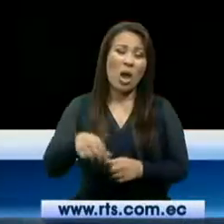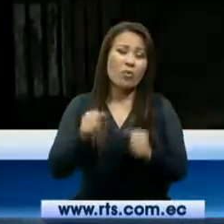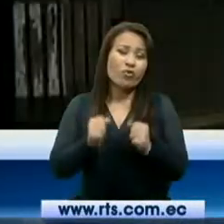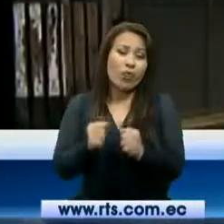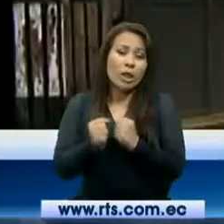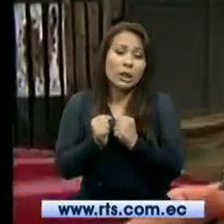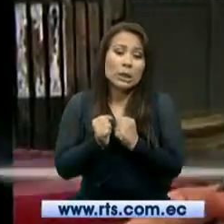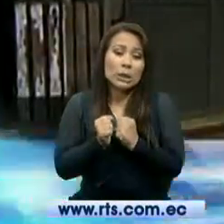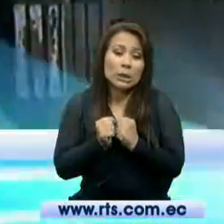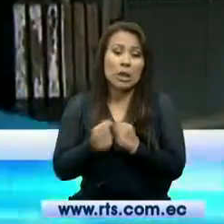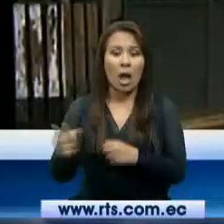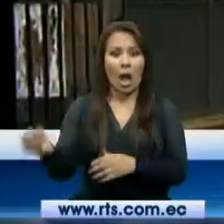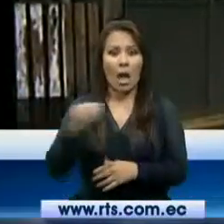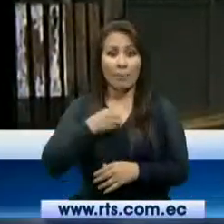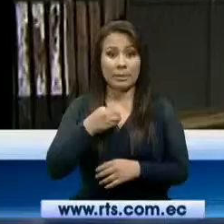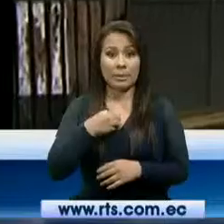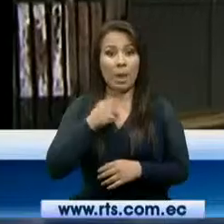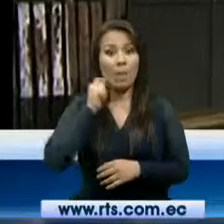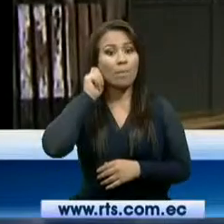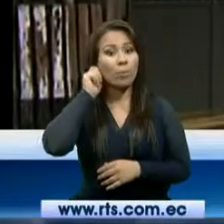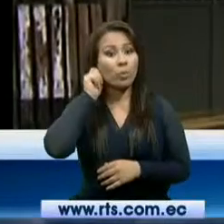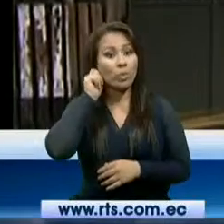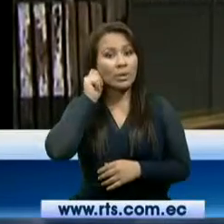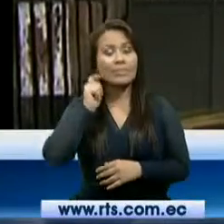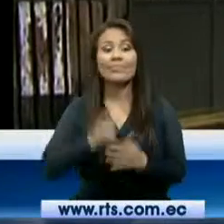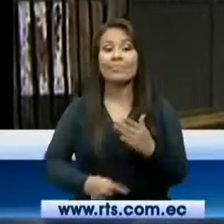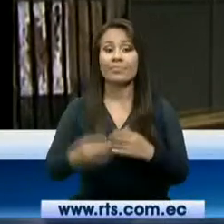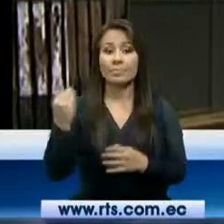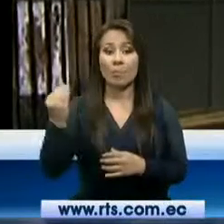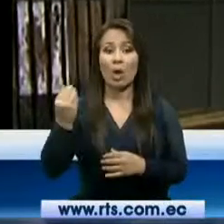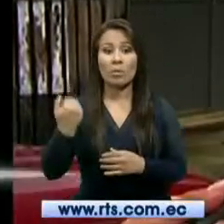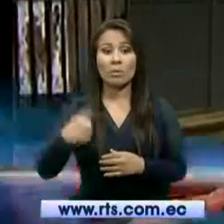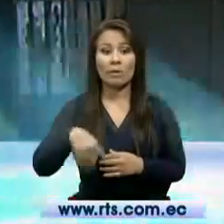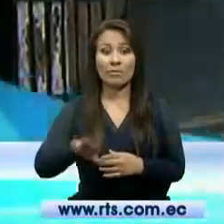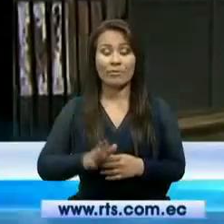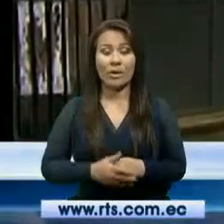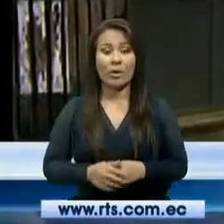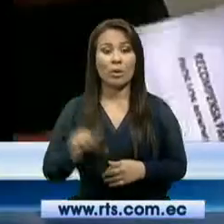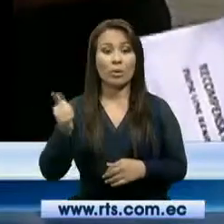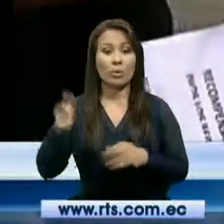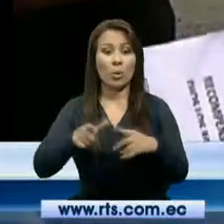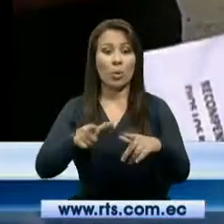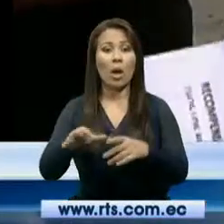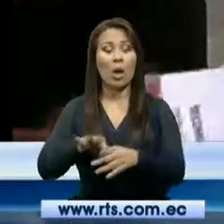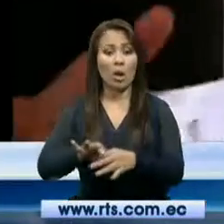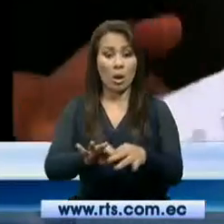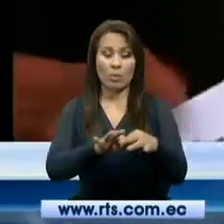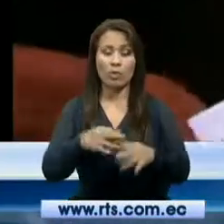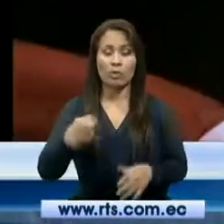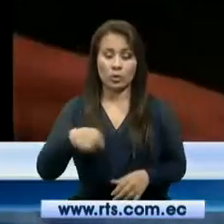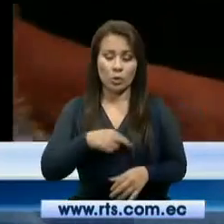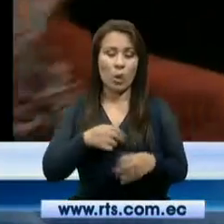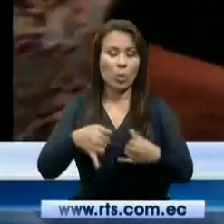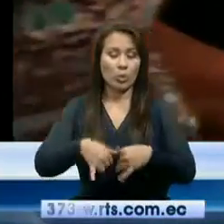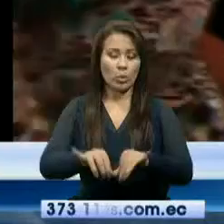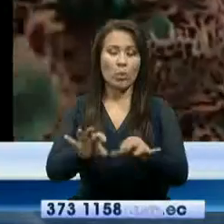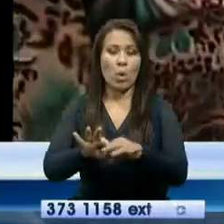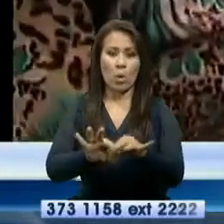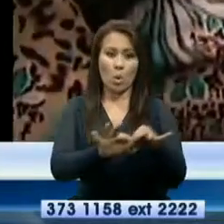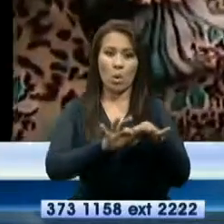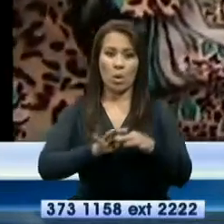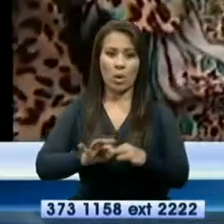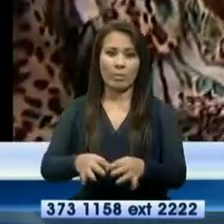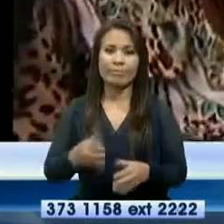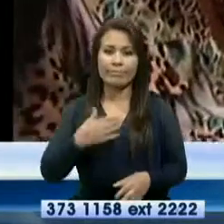fuerte. Nuevamente nos indica que el joven ha salido del domicilio. Se le va a seguir colaborando de la misma manera y con el mismo empeño